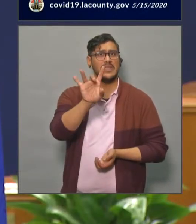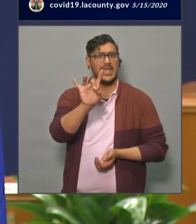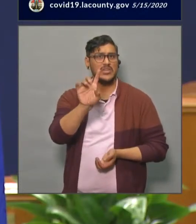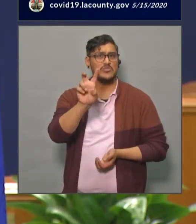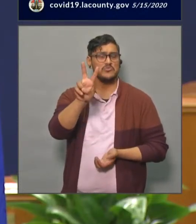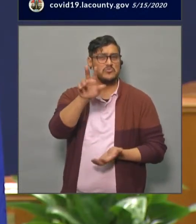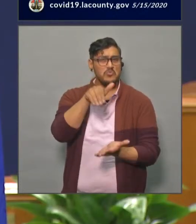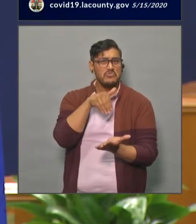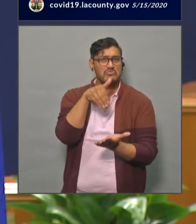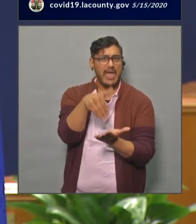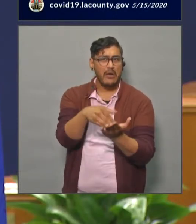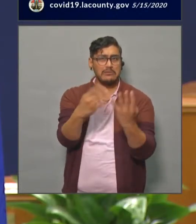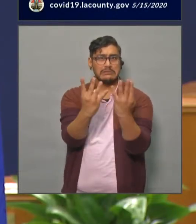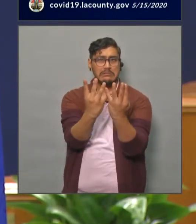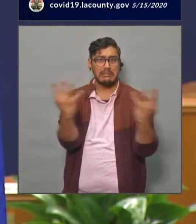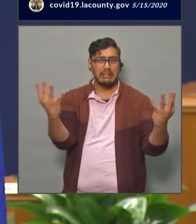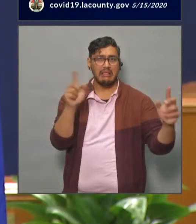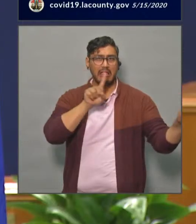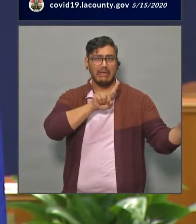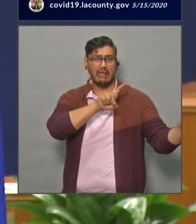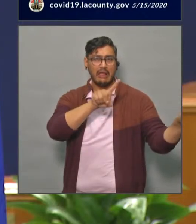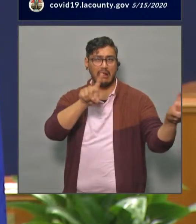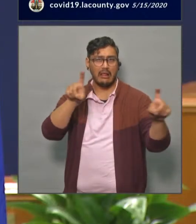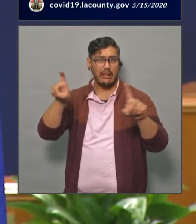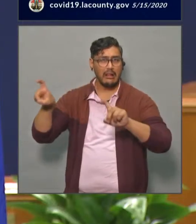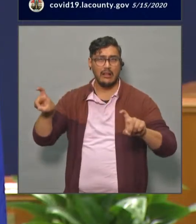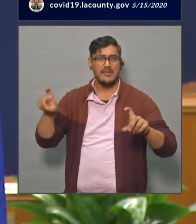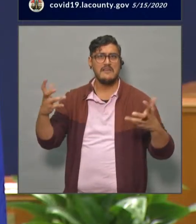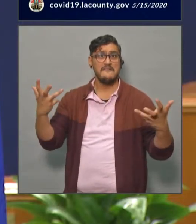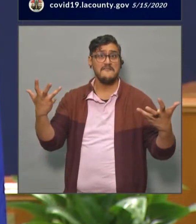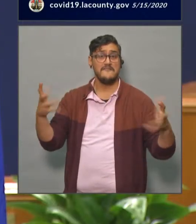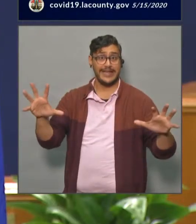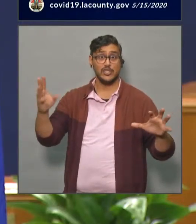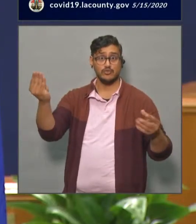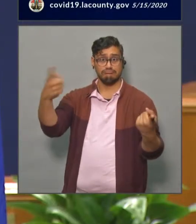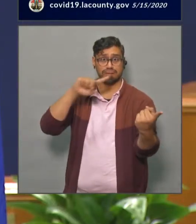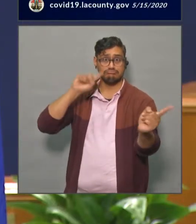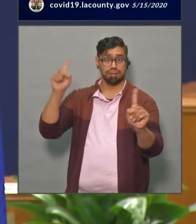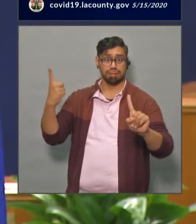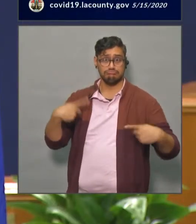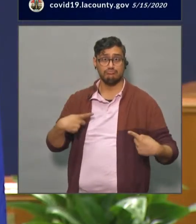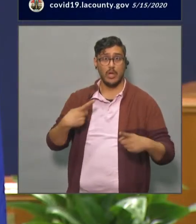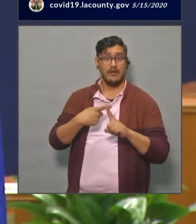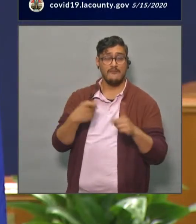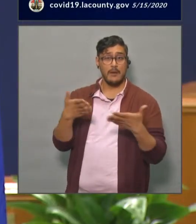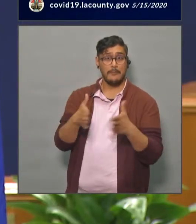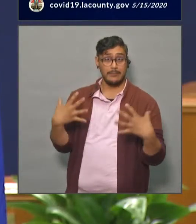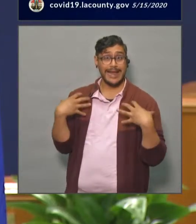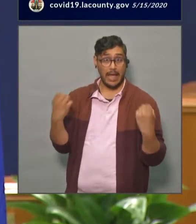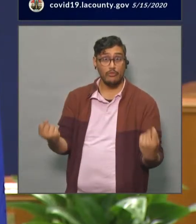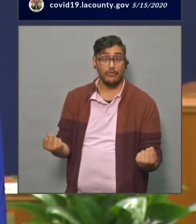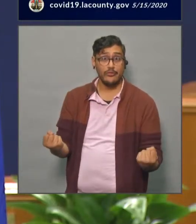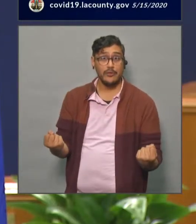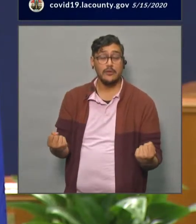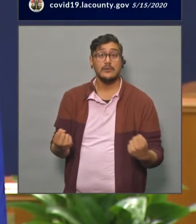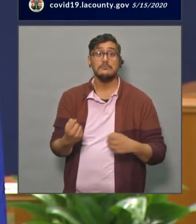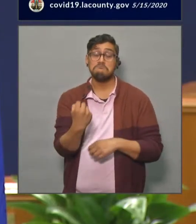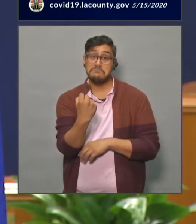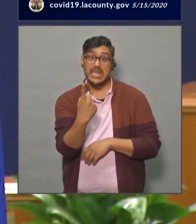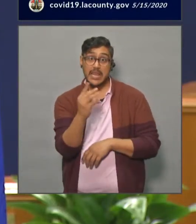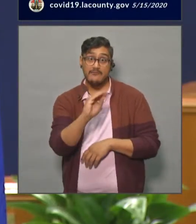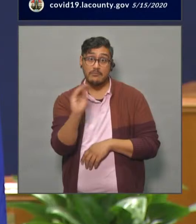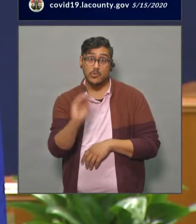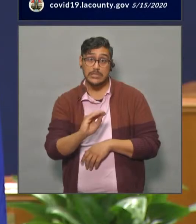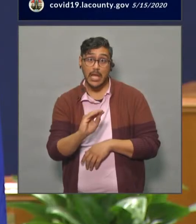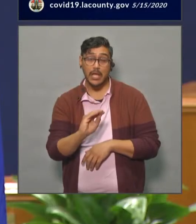282,000 resultados de la prueba de COVID-19 han sido reportados al Departamento de Salud Pública y el